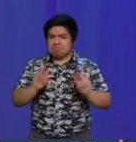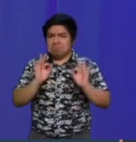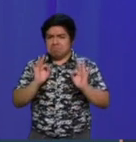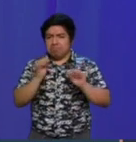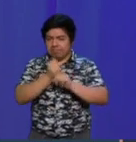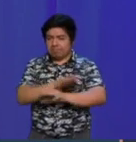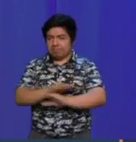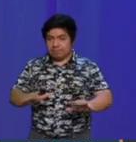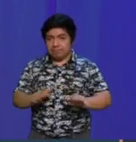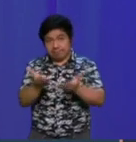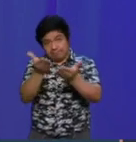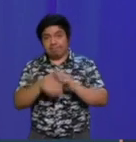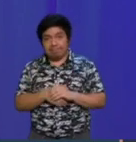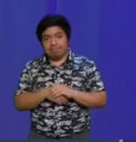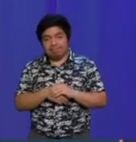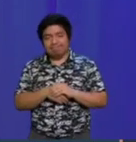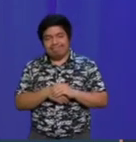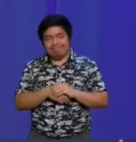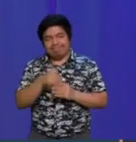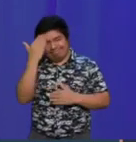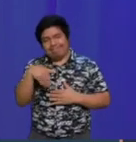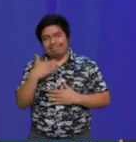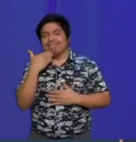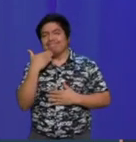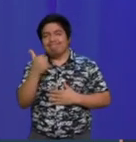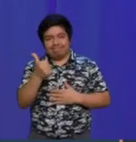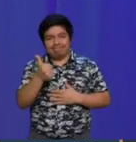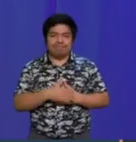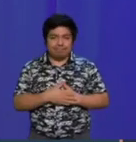con mucha información, y usted, evidentemente, ya lo sabe, se va a poner bueno.